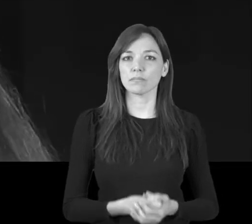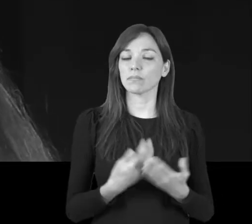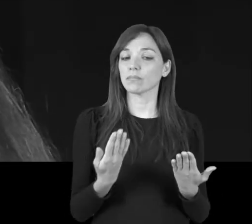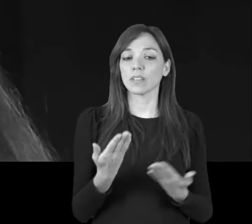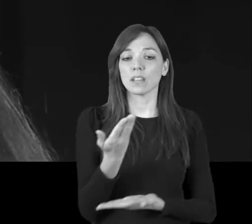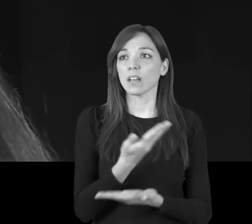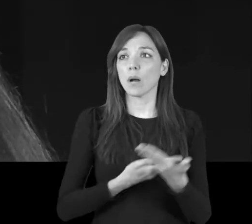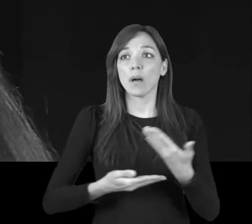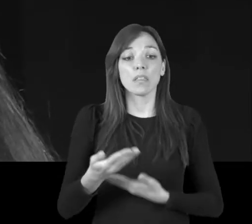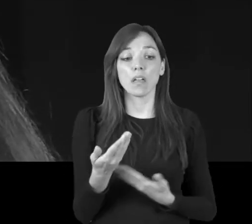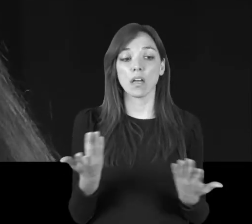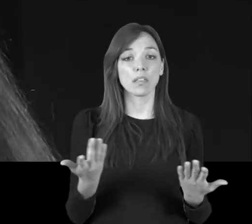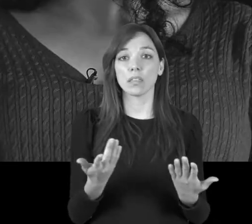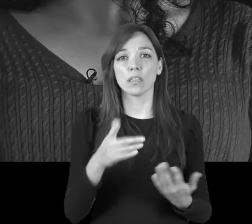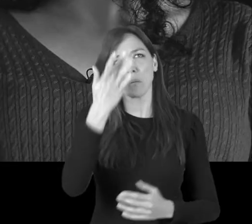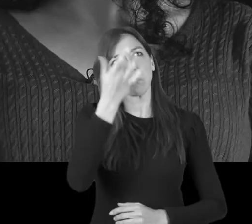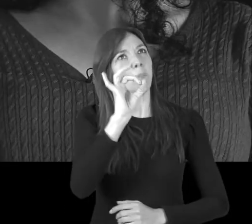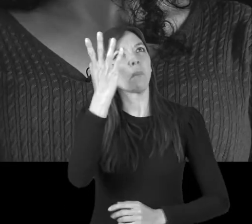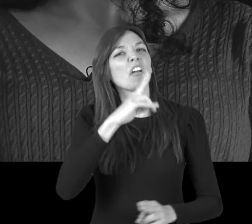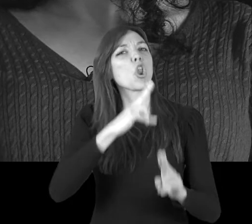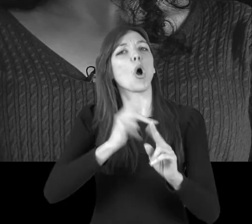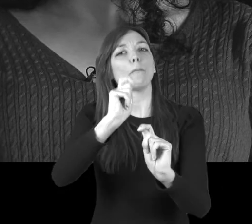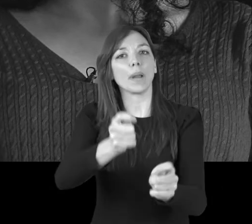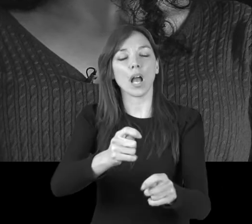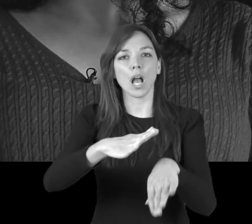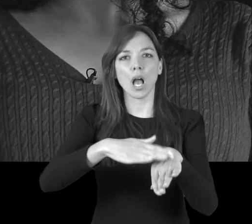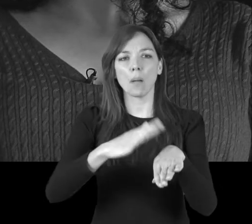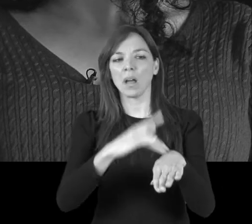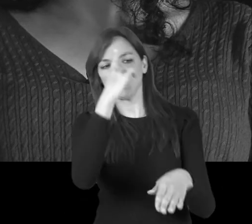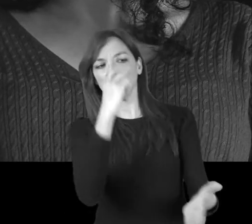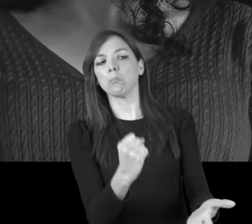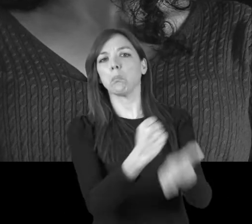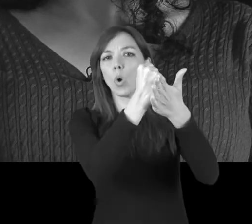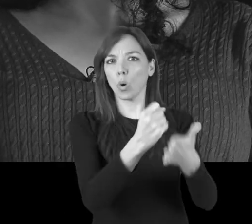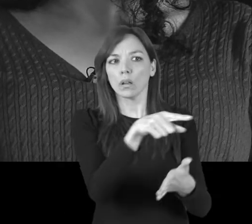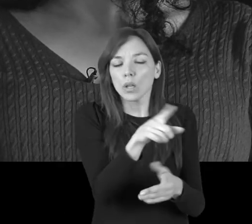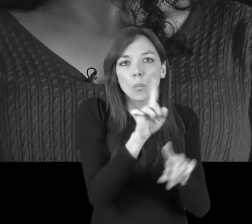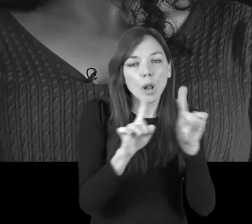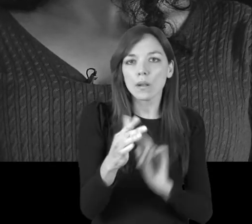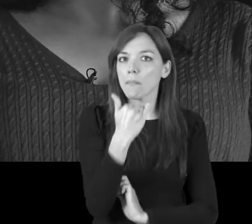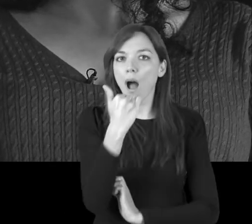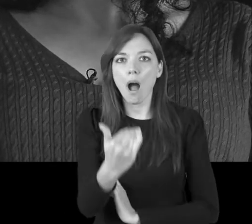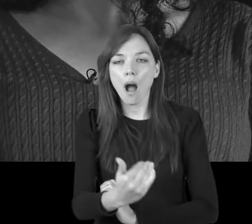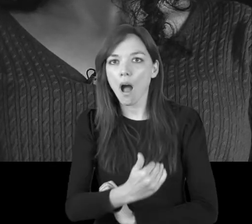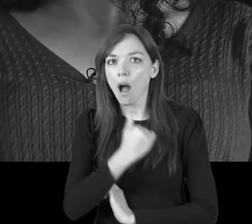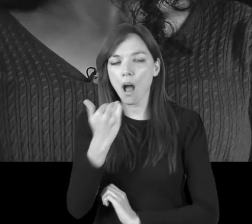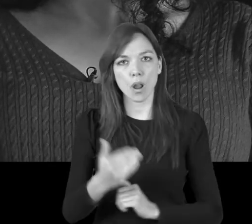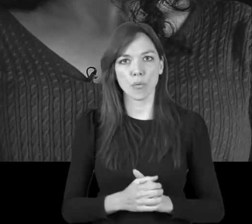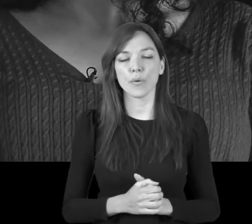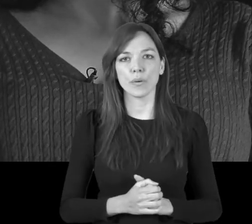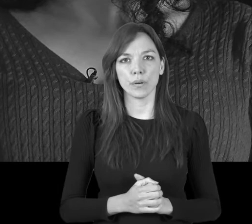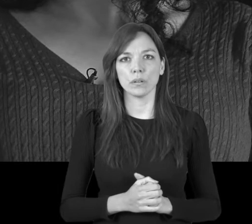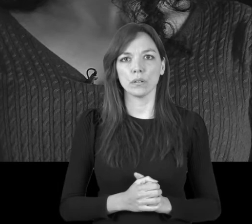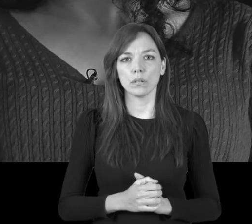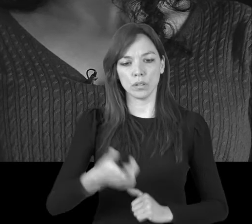La discapacidad es una forma que como más o menos se han inventado para llamar a la gente que tiene cualquier tipo de problema o cualquier cosa,